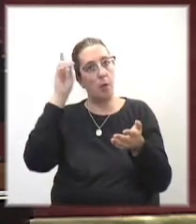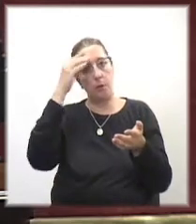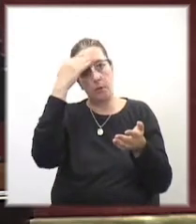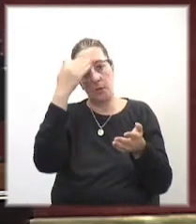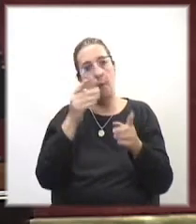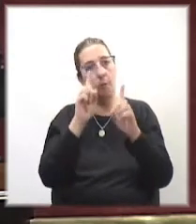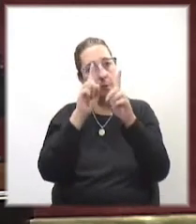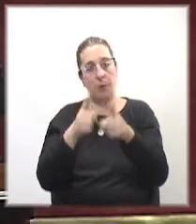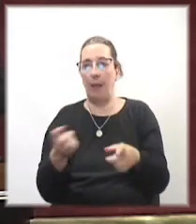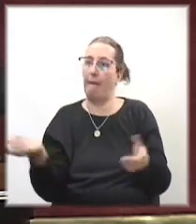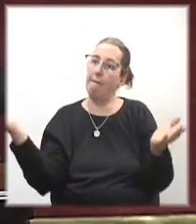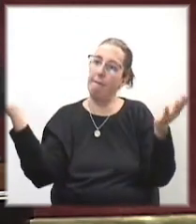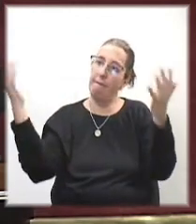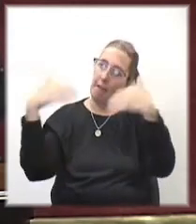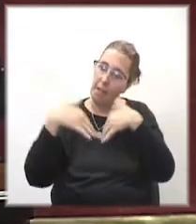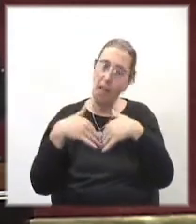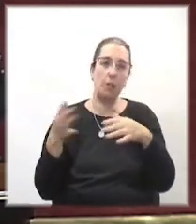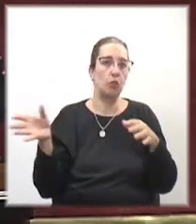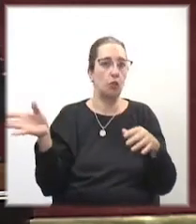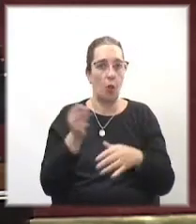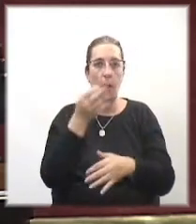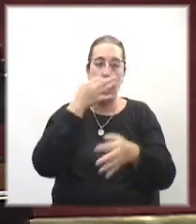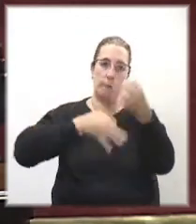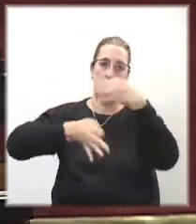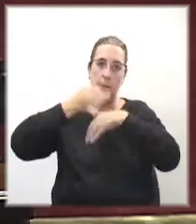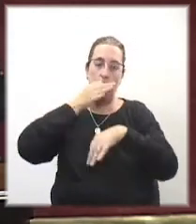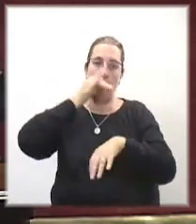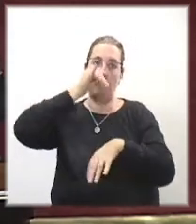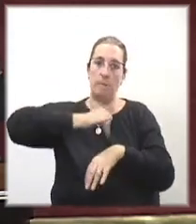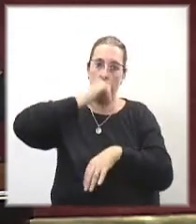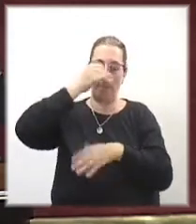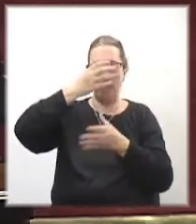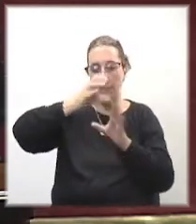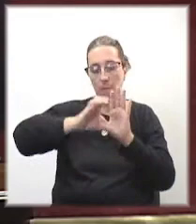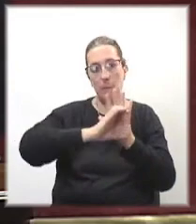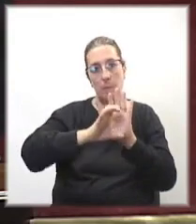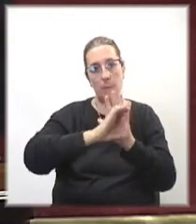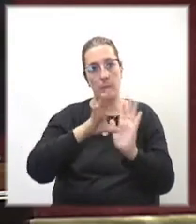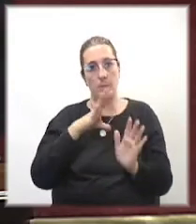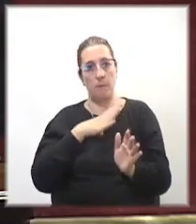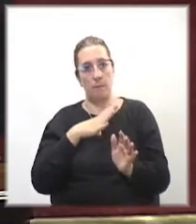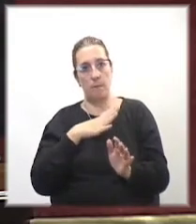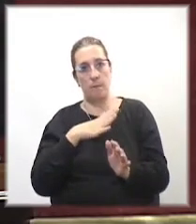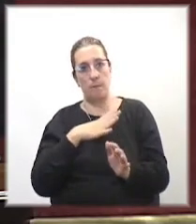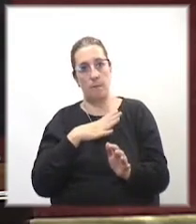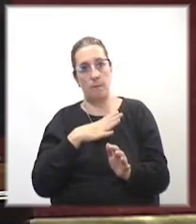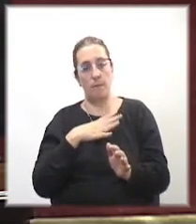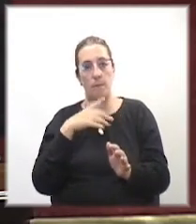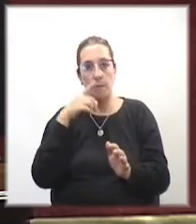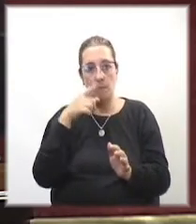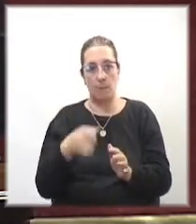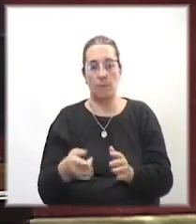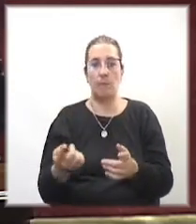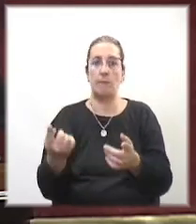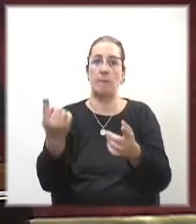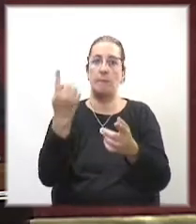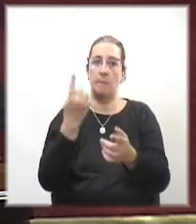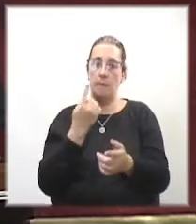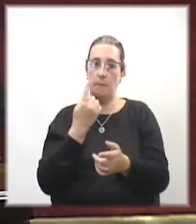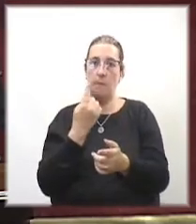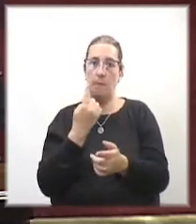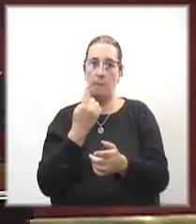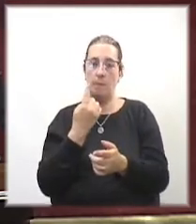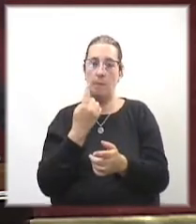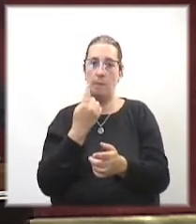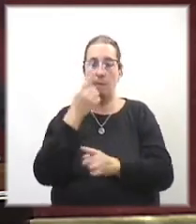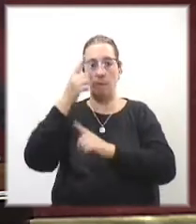toda la cátedra a darnos las explicaciones de los informes constitucionales que habían. Siendo así, cuando vino